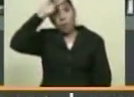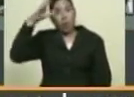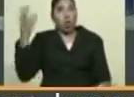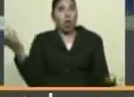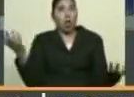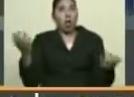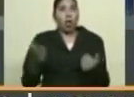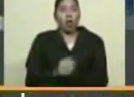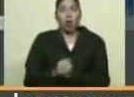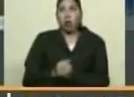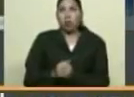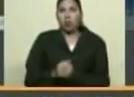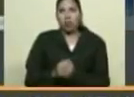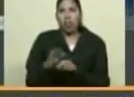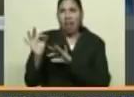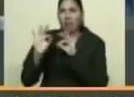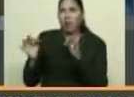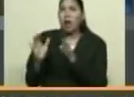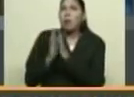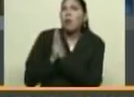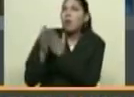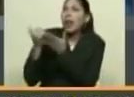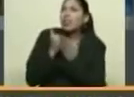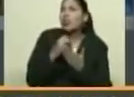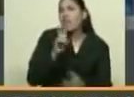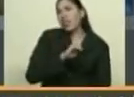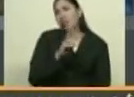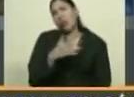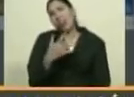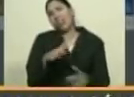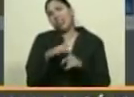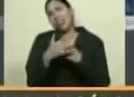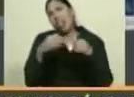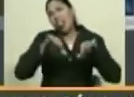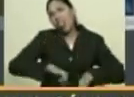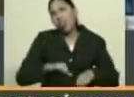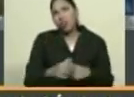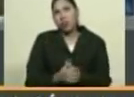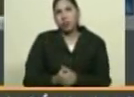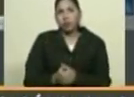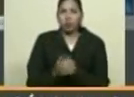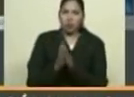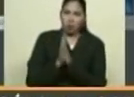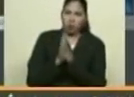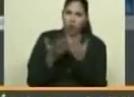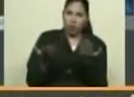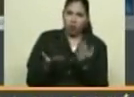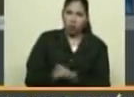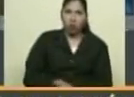canal humanitario. No caigamos en ese chantaje de la derecha mediática.